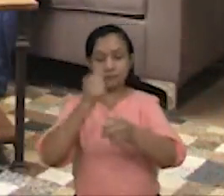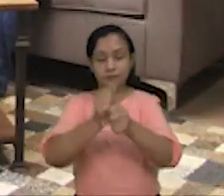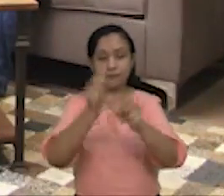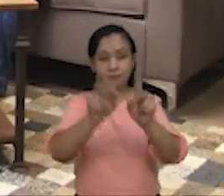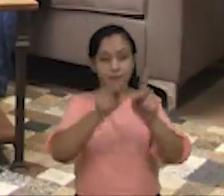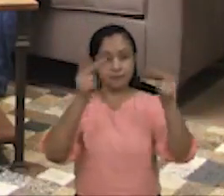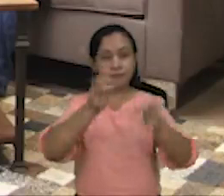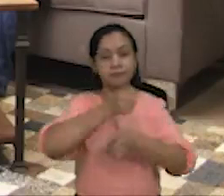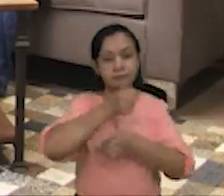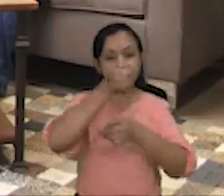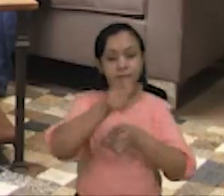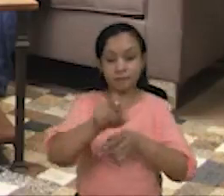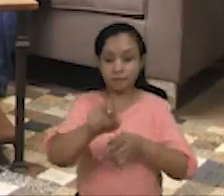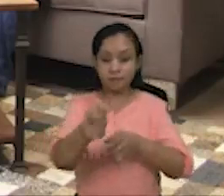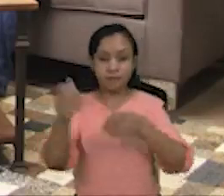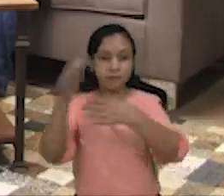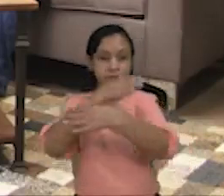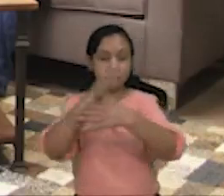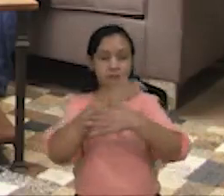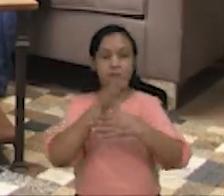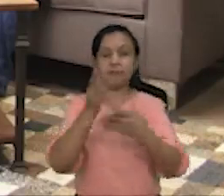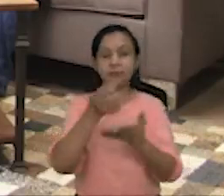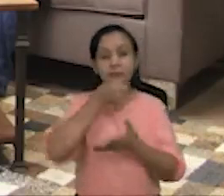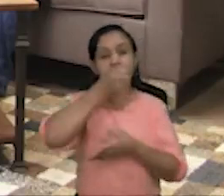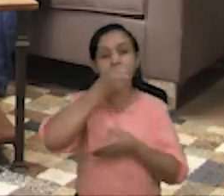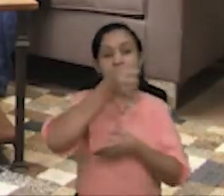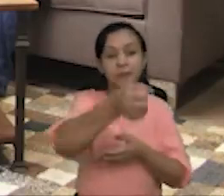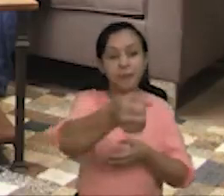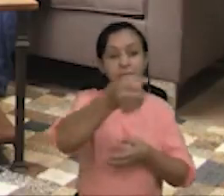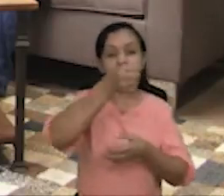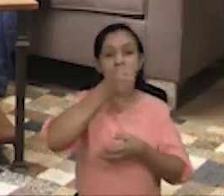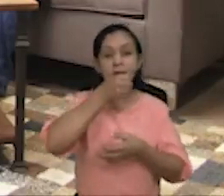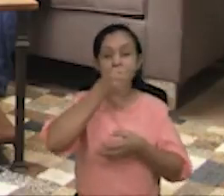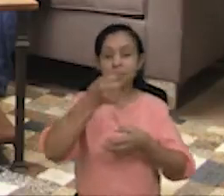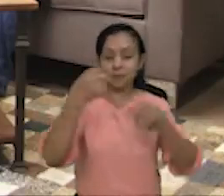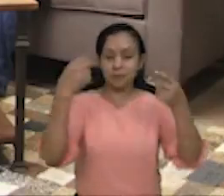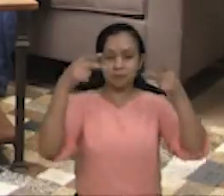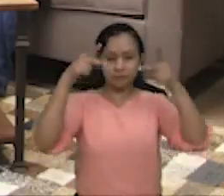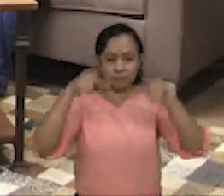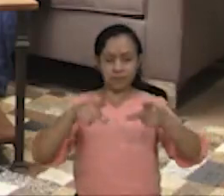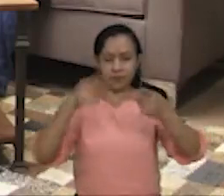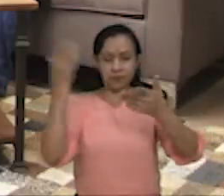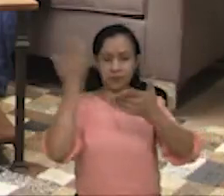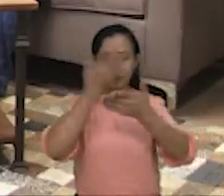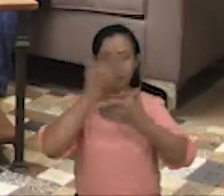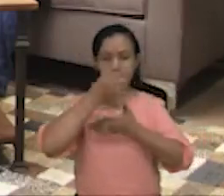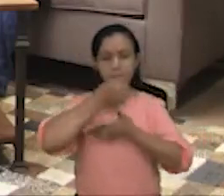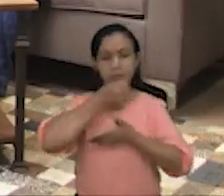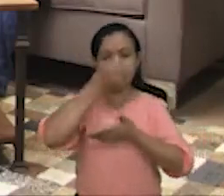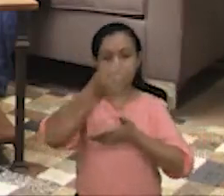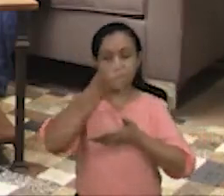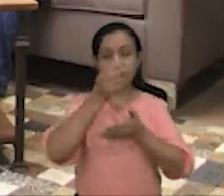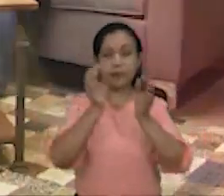ámbito para contribuir de alguna manera. Al final esta profesión se convierte en algo estratégico, en algo